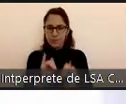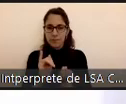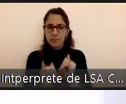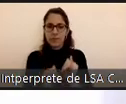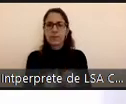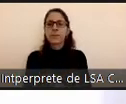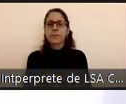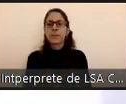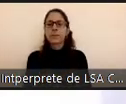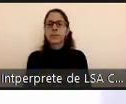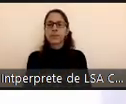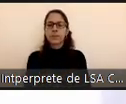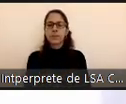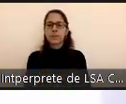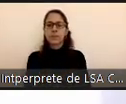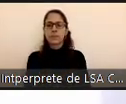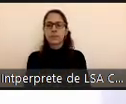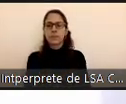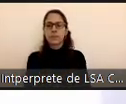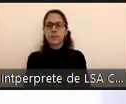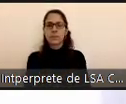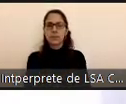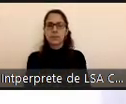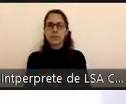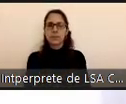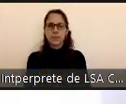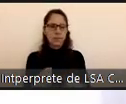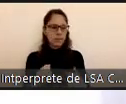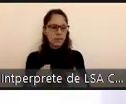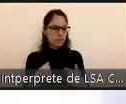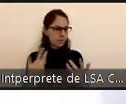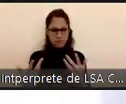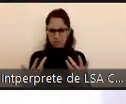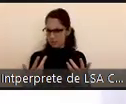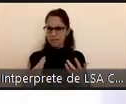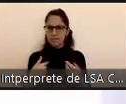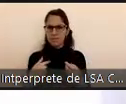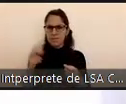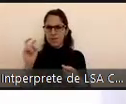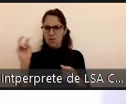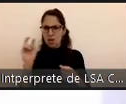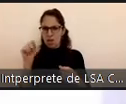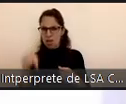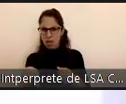que estoy con el audio desactivado acá. No.